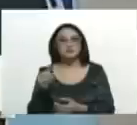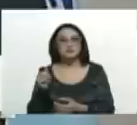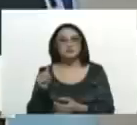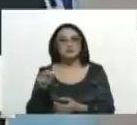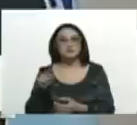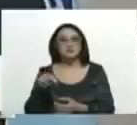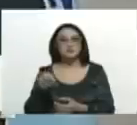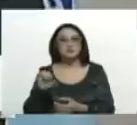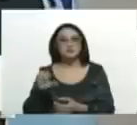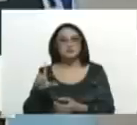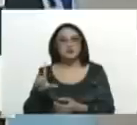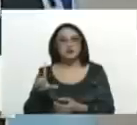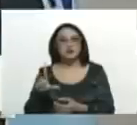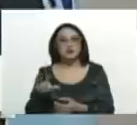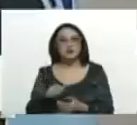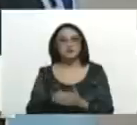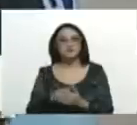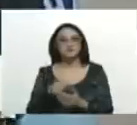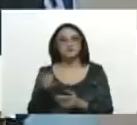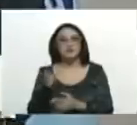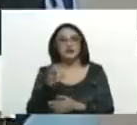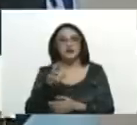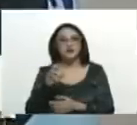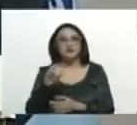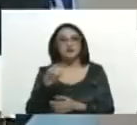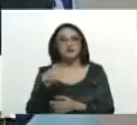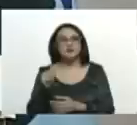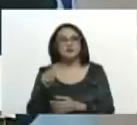Ramírez dorante Rafael perdomo